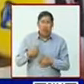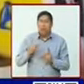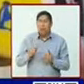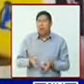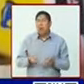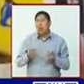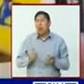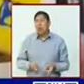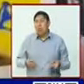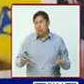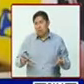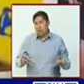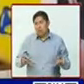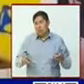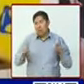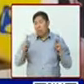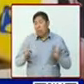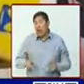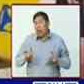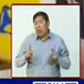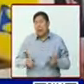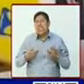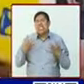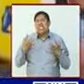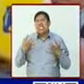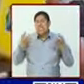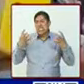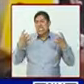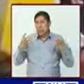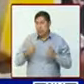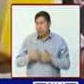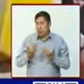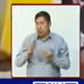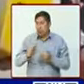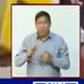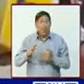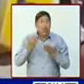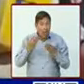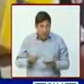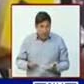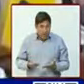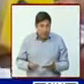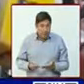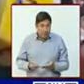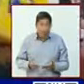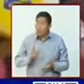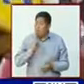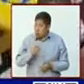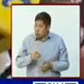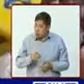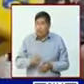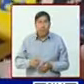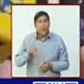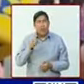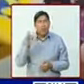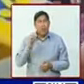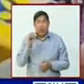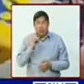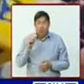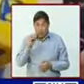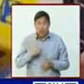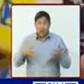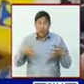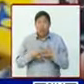seguimos enfangados con aquellas personas que sí o sí quieren hacer de acuerdo. Aquí le apuesto, del 100% de